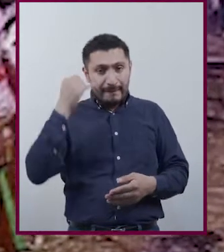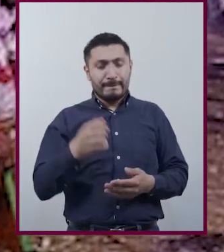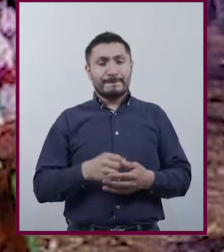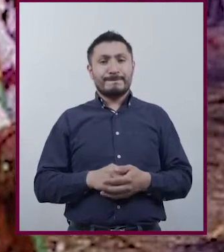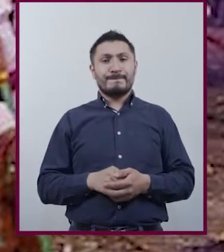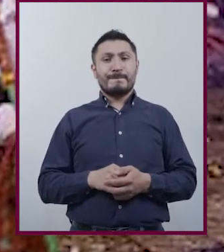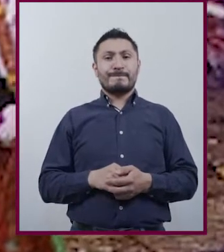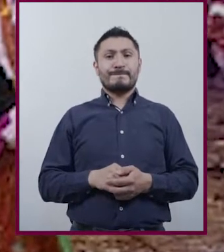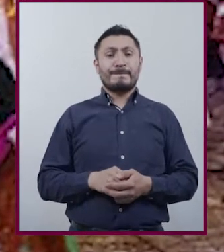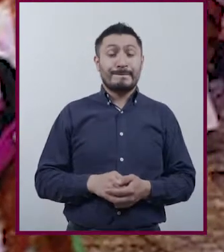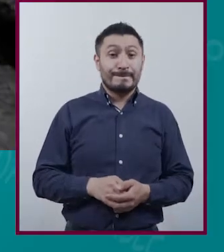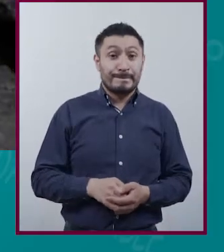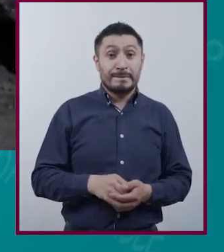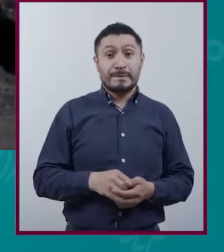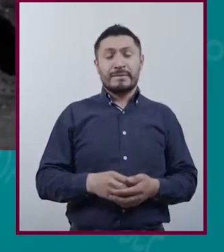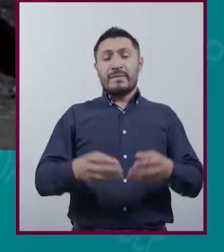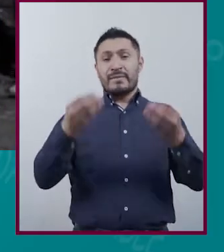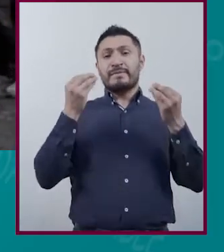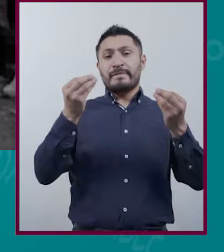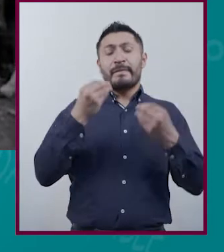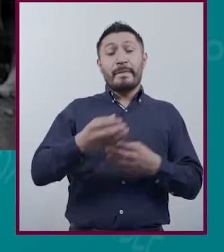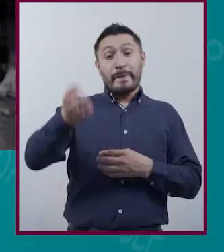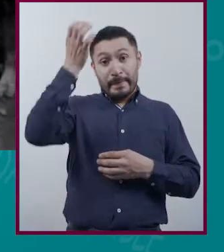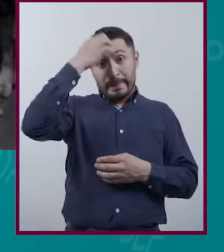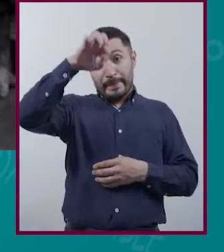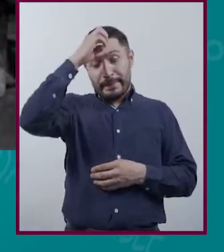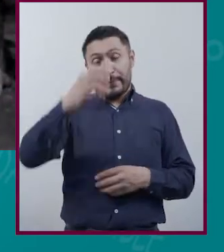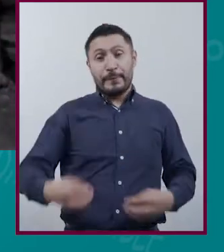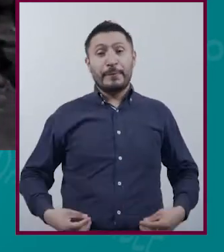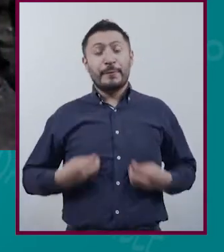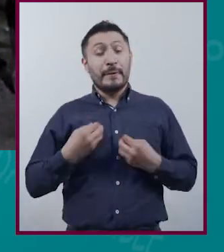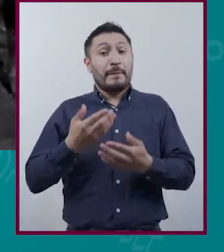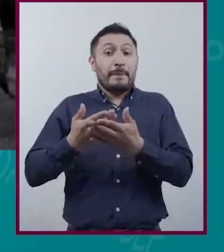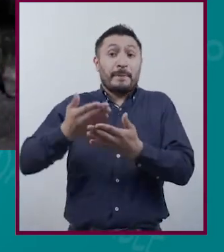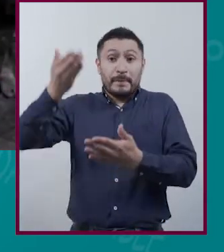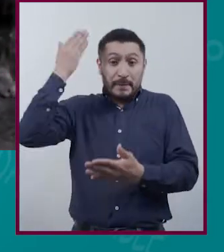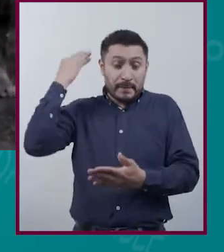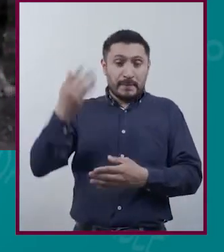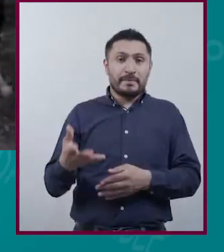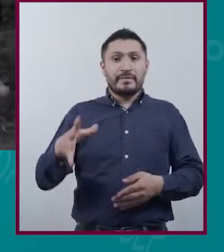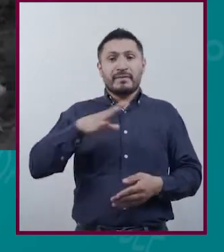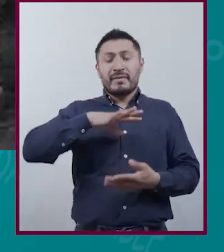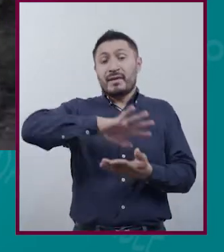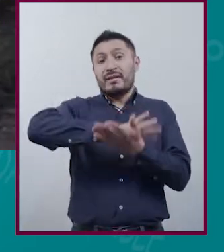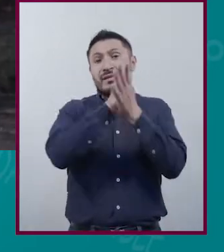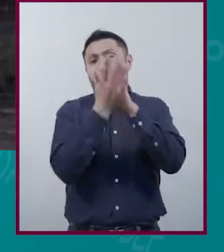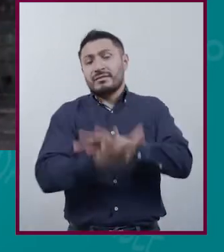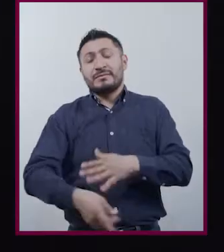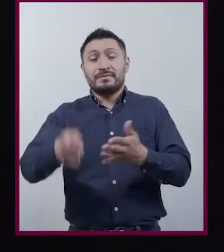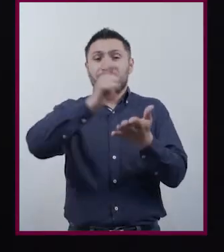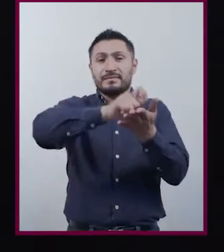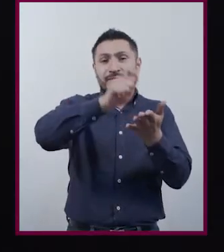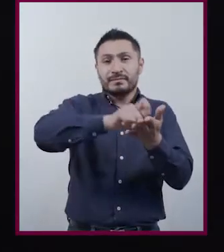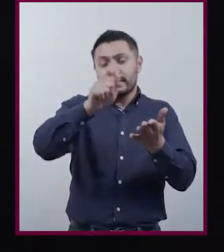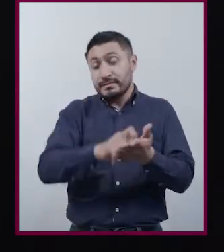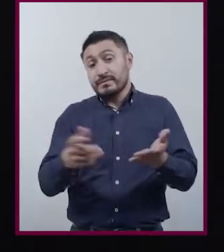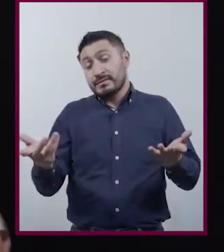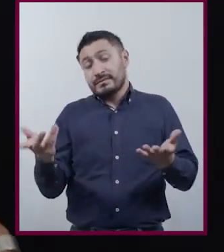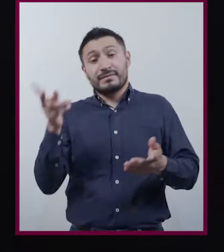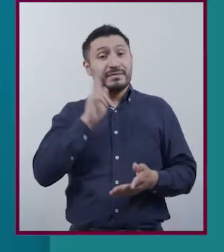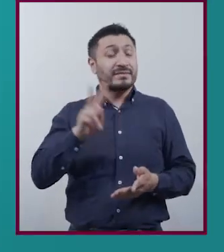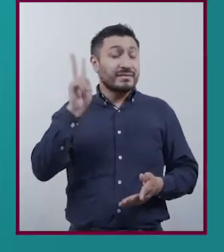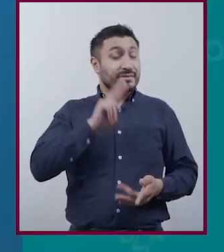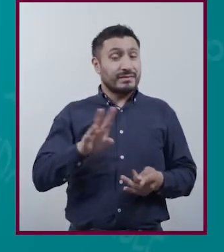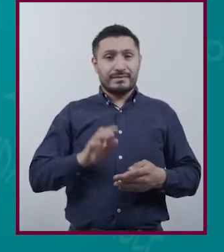celtales. De hecho, muchas de las experiencias de vida en aquel ambiente se devolverían materia de su escritura, según veremos